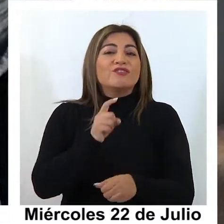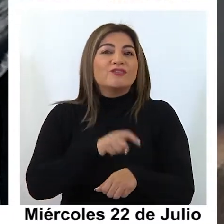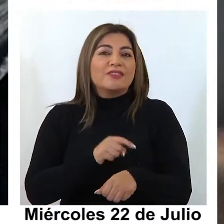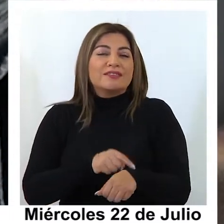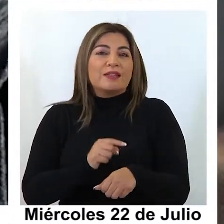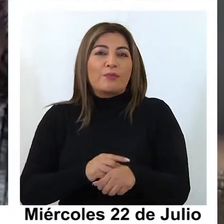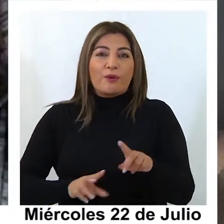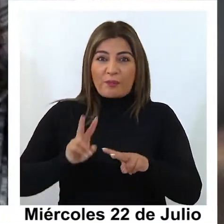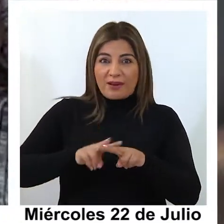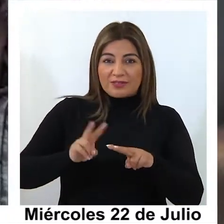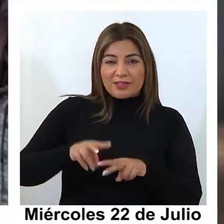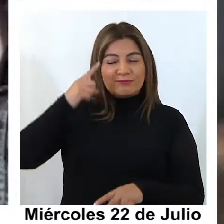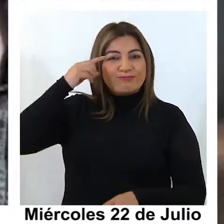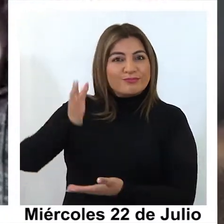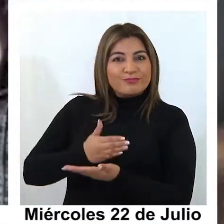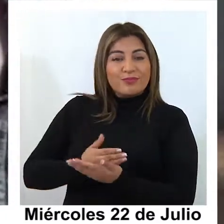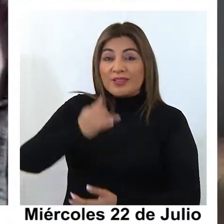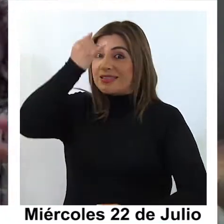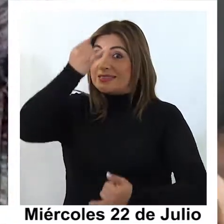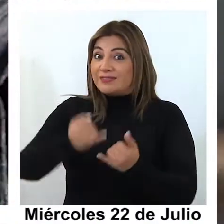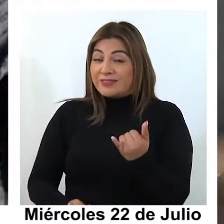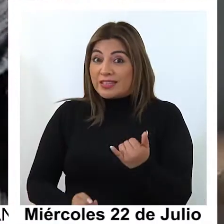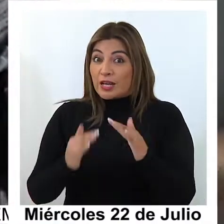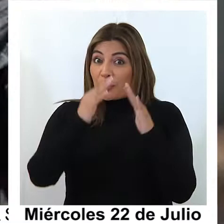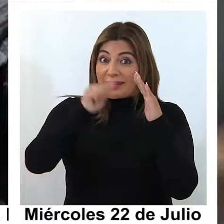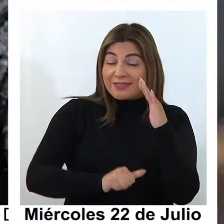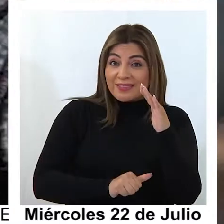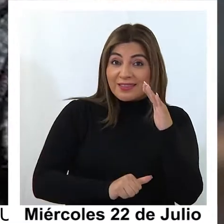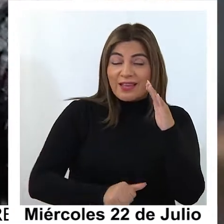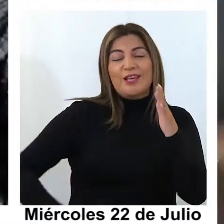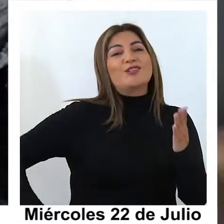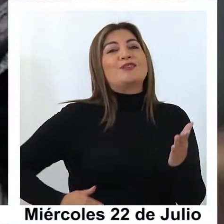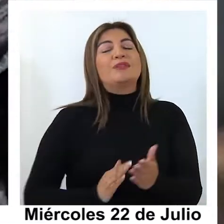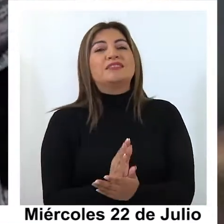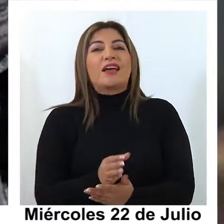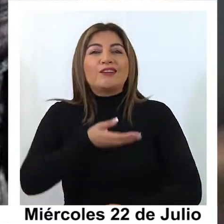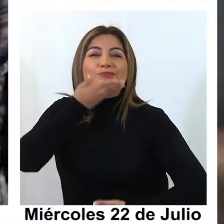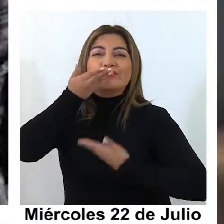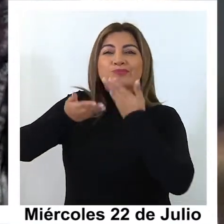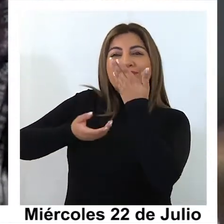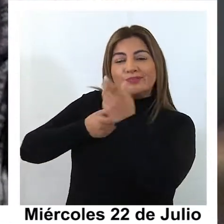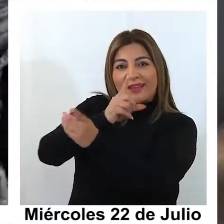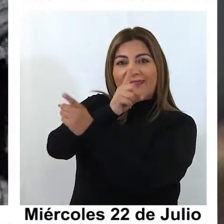desarrollar la idea, cosa de que cuando termine la cuarentena podamos comenzar a grabar